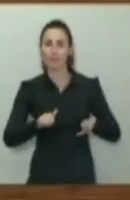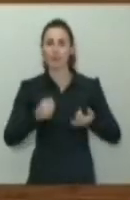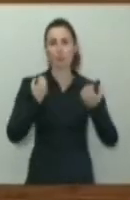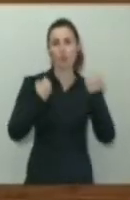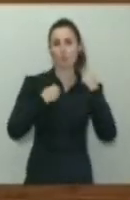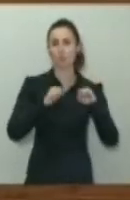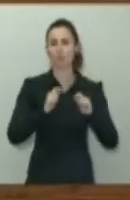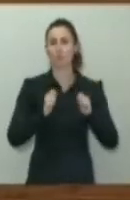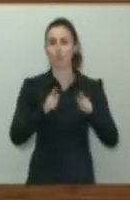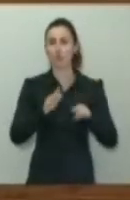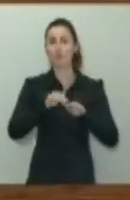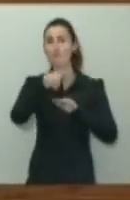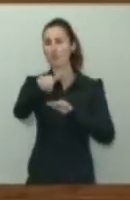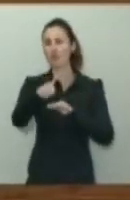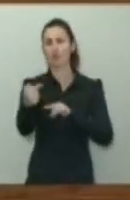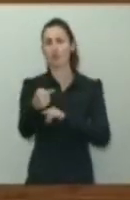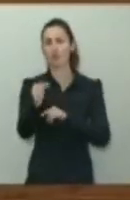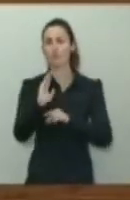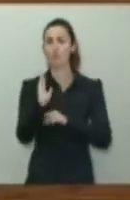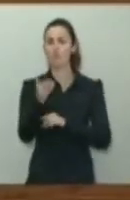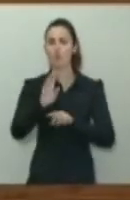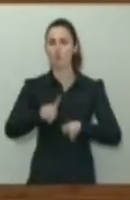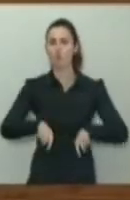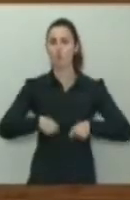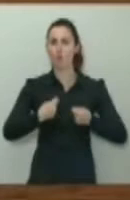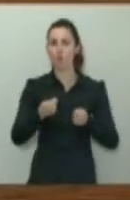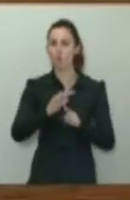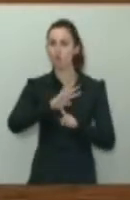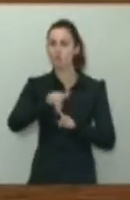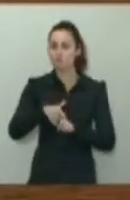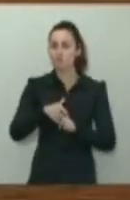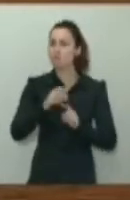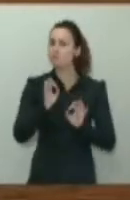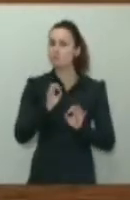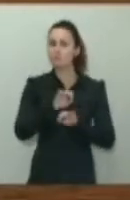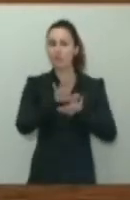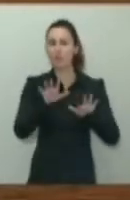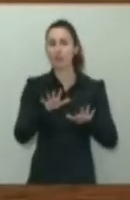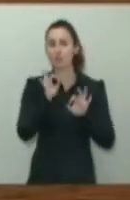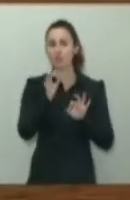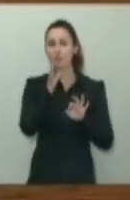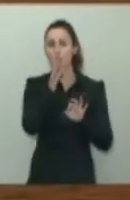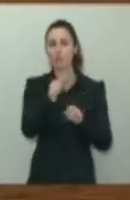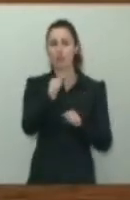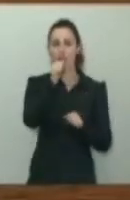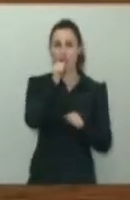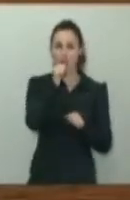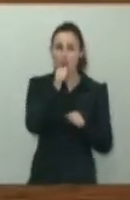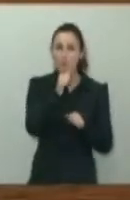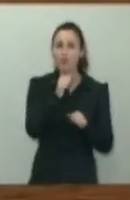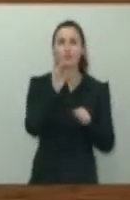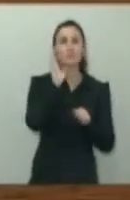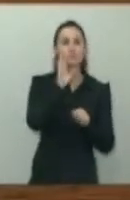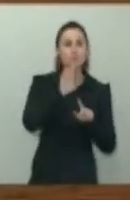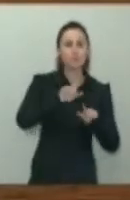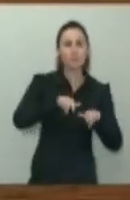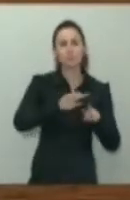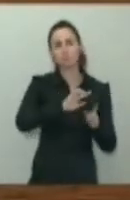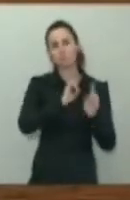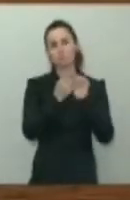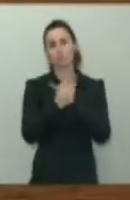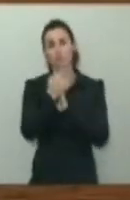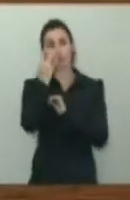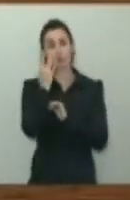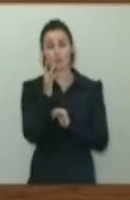que genera externalidades negativas sobre el medio ambiente, como es aquel que afecta al ciclo del agua por razón de su consumo.